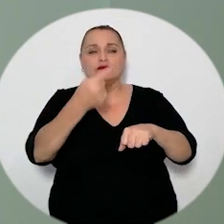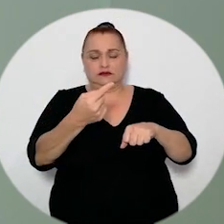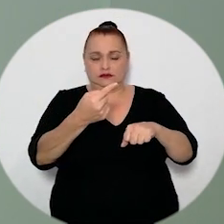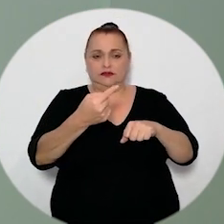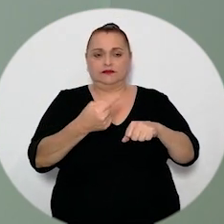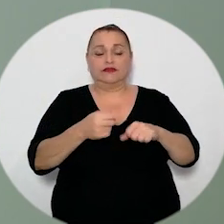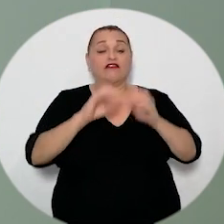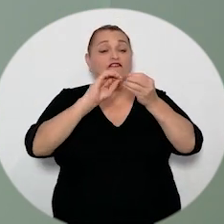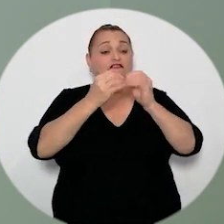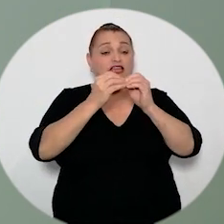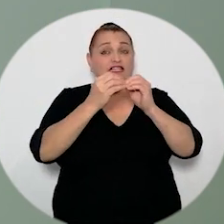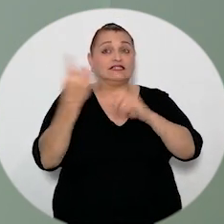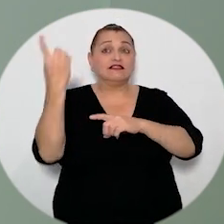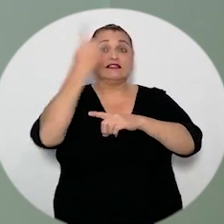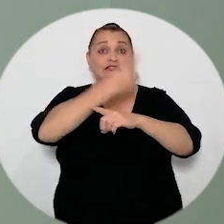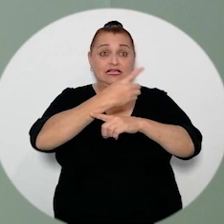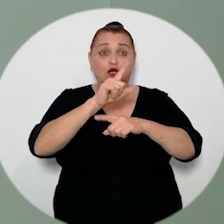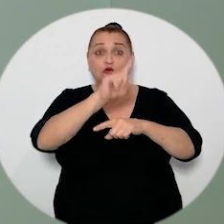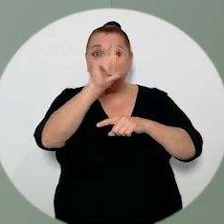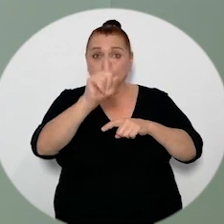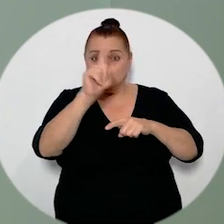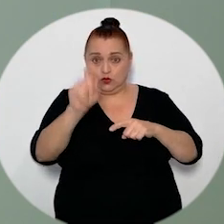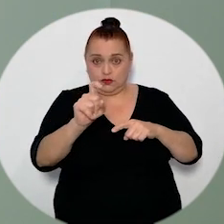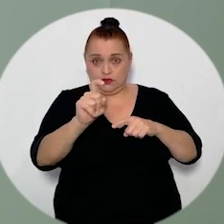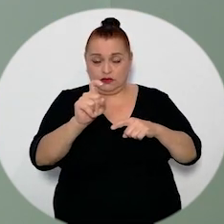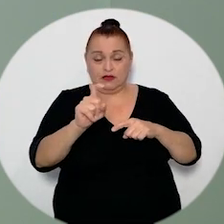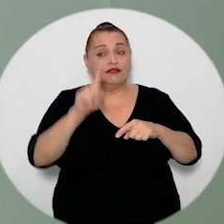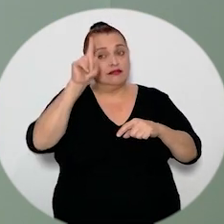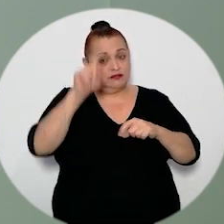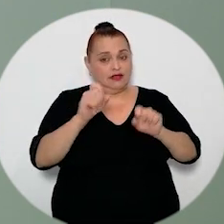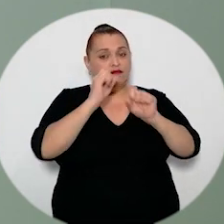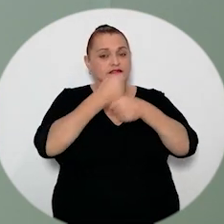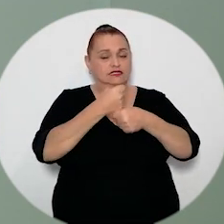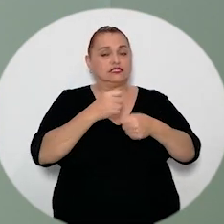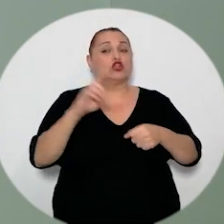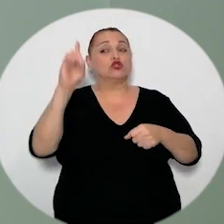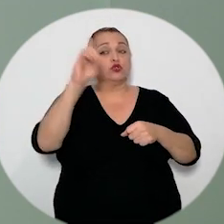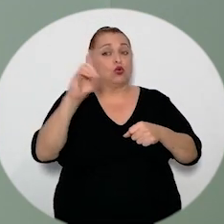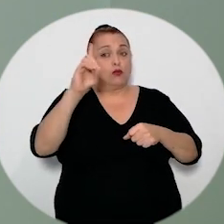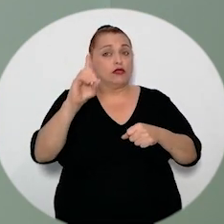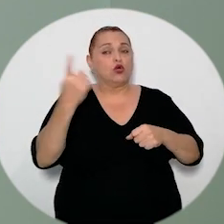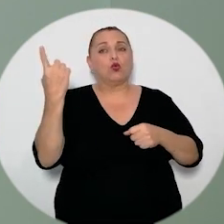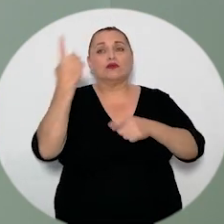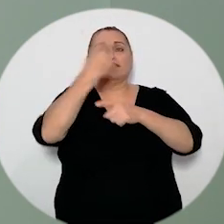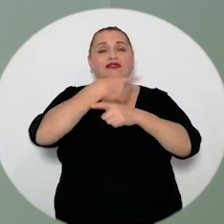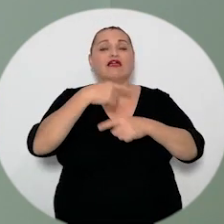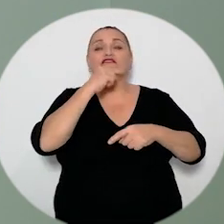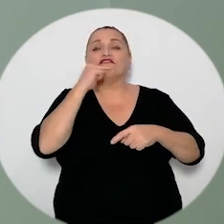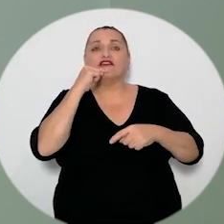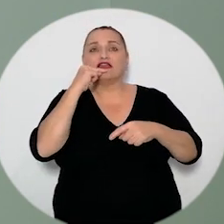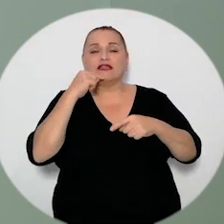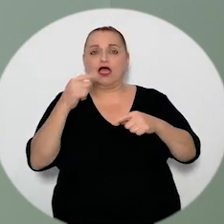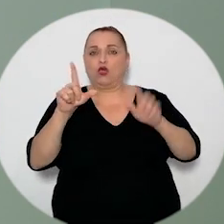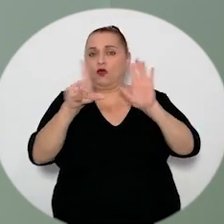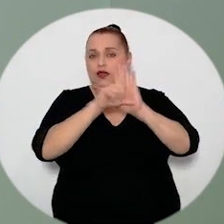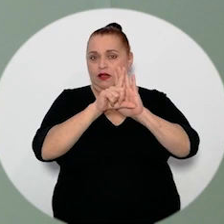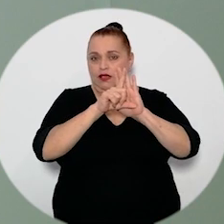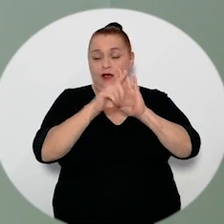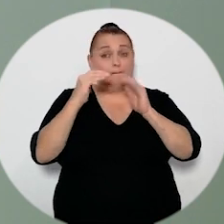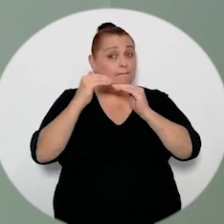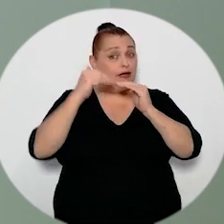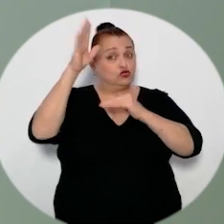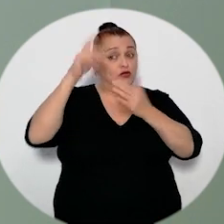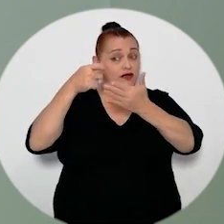lo siguiente: la fecha en que se celebre la consulta, que debe efectuarse un domingo o un día feriado de ley, salvo que